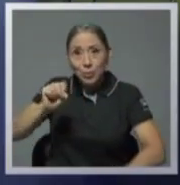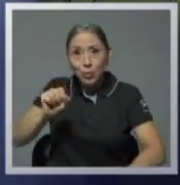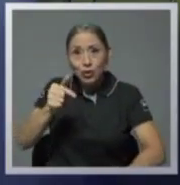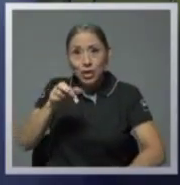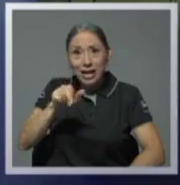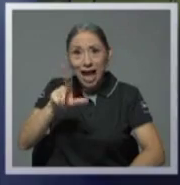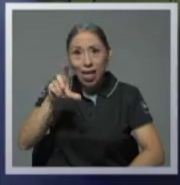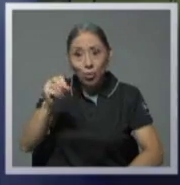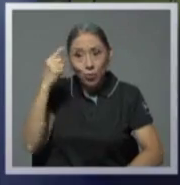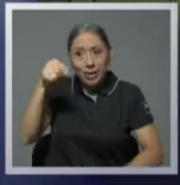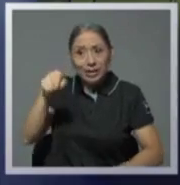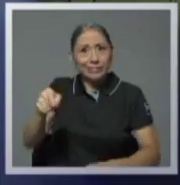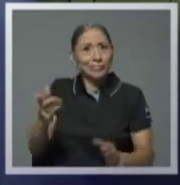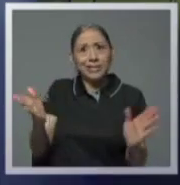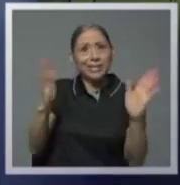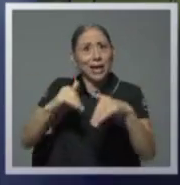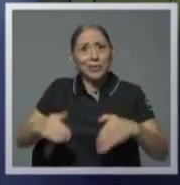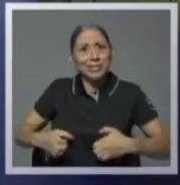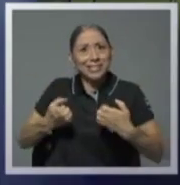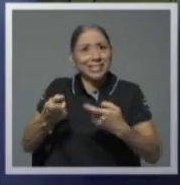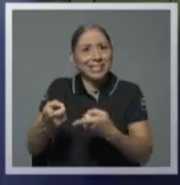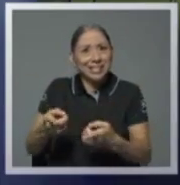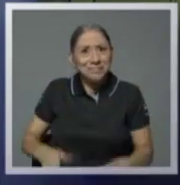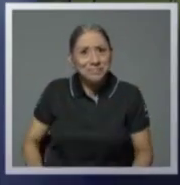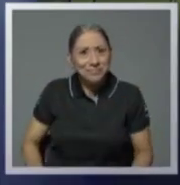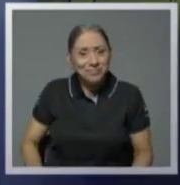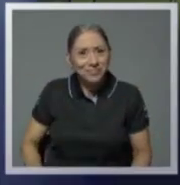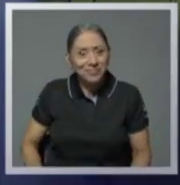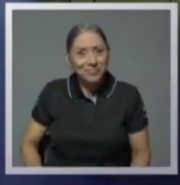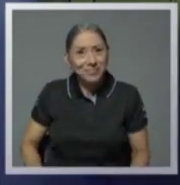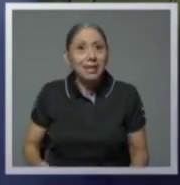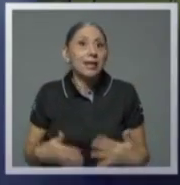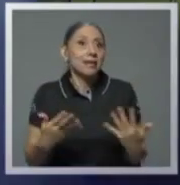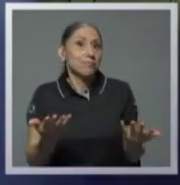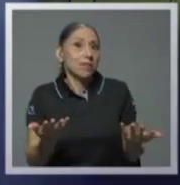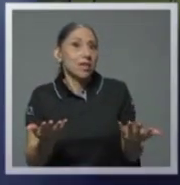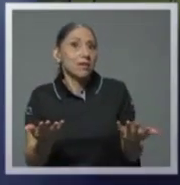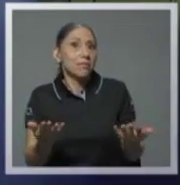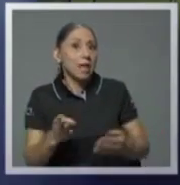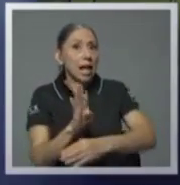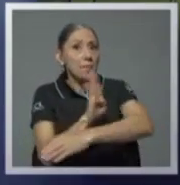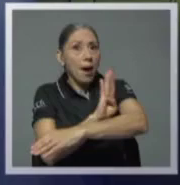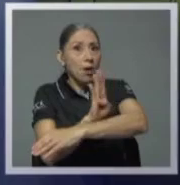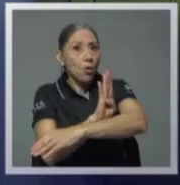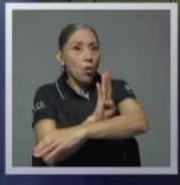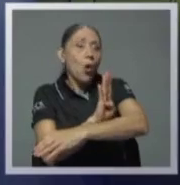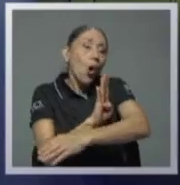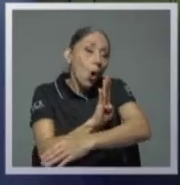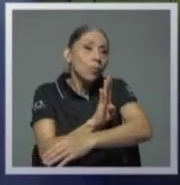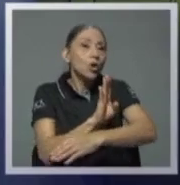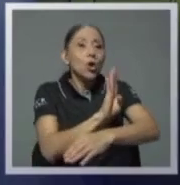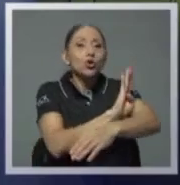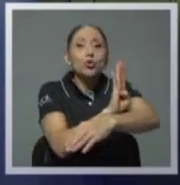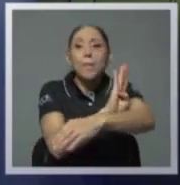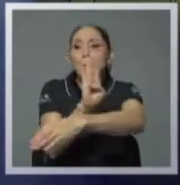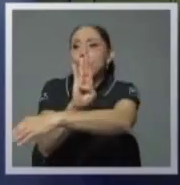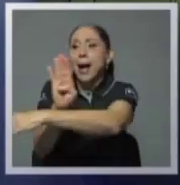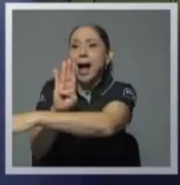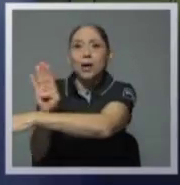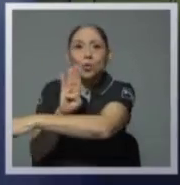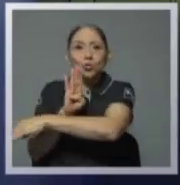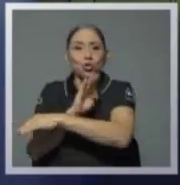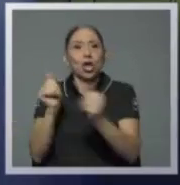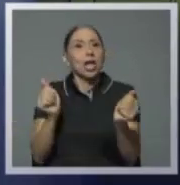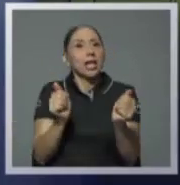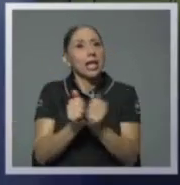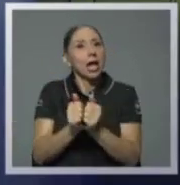existe, ni el banco o los bancos que con tanta